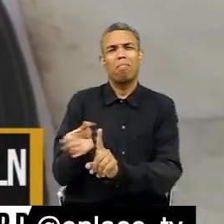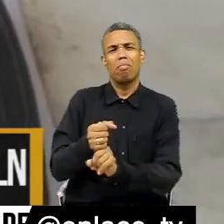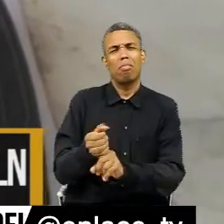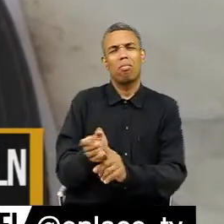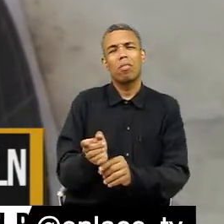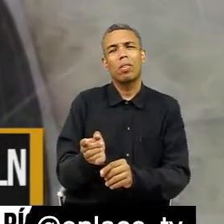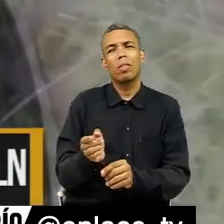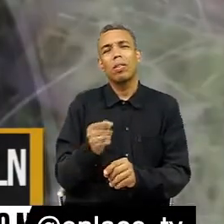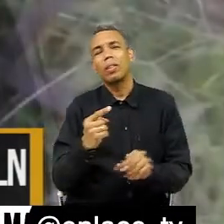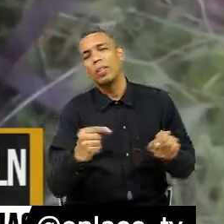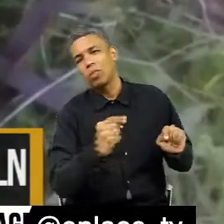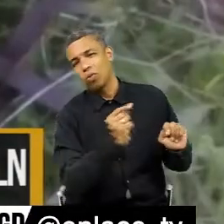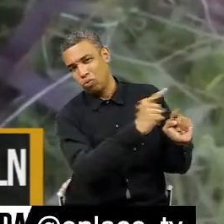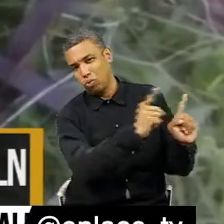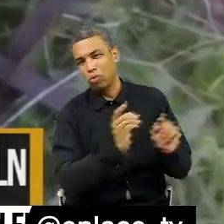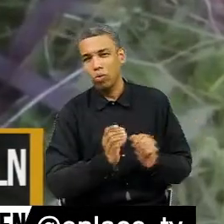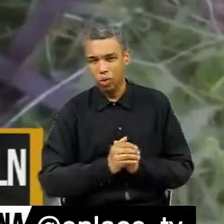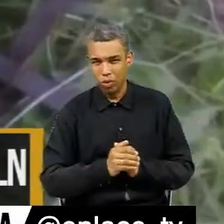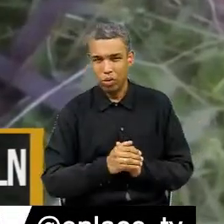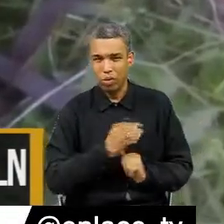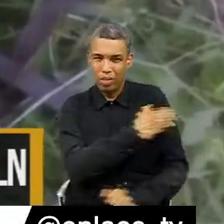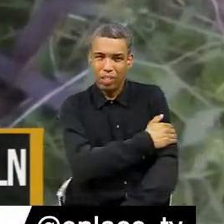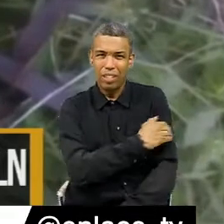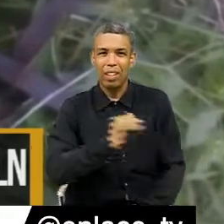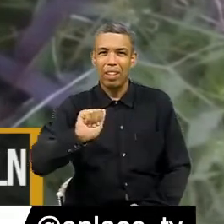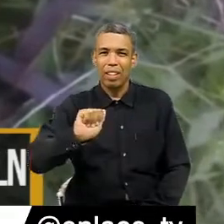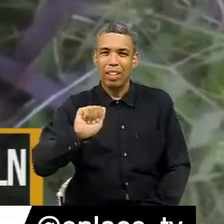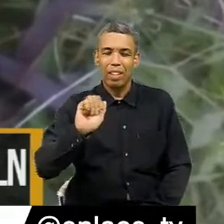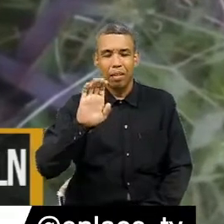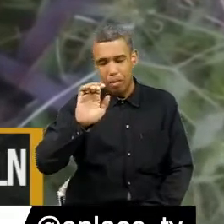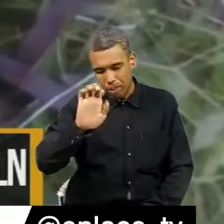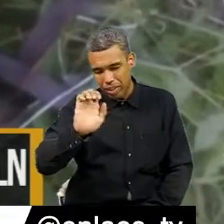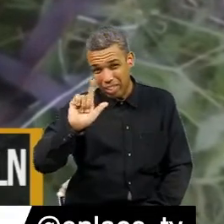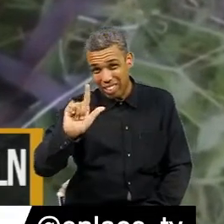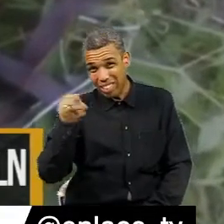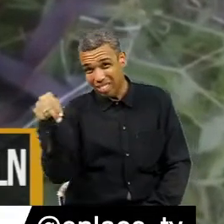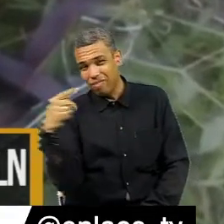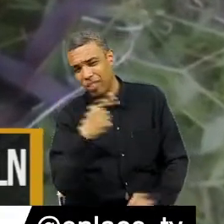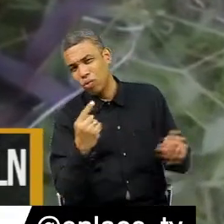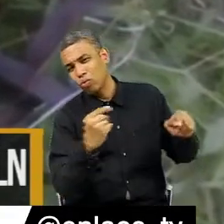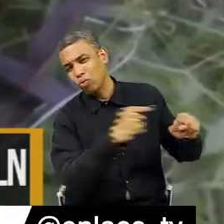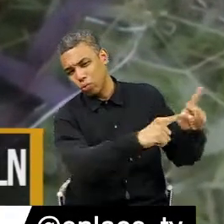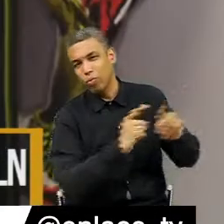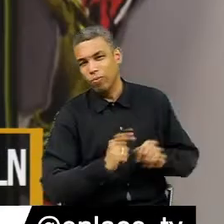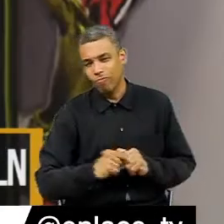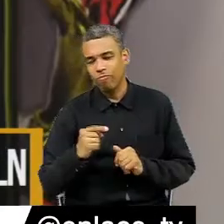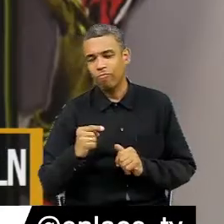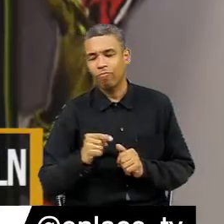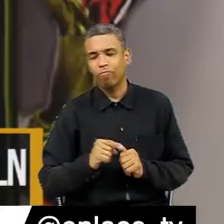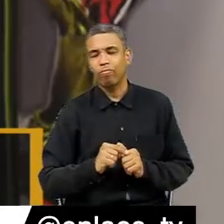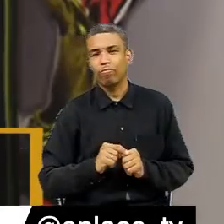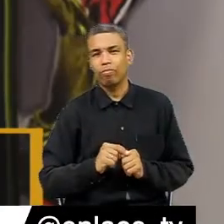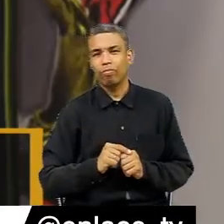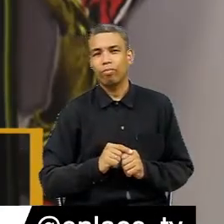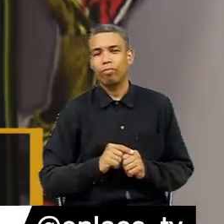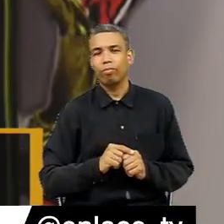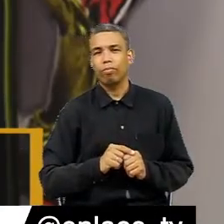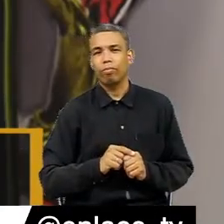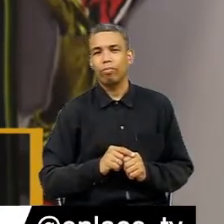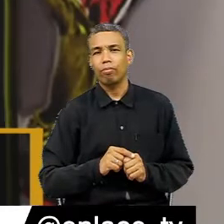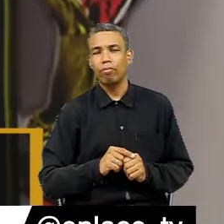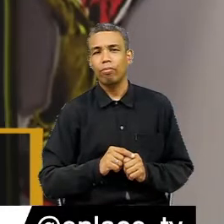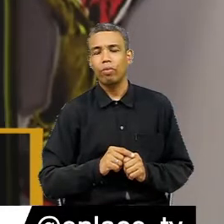Frente Héroes y Mártires de Santa Rosa del ELN, que delinque en esta jurisdicción. Esto evitamos un golpe hacia